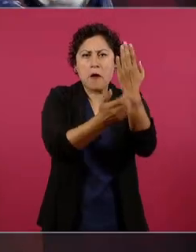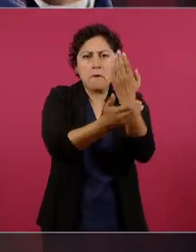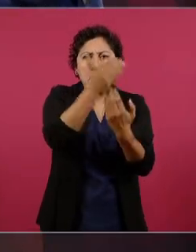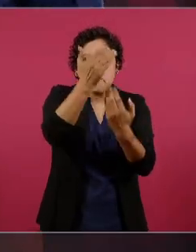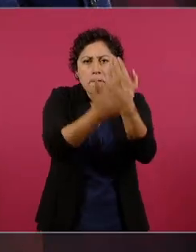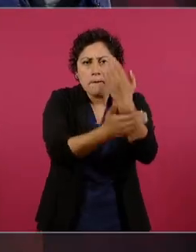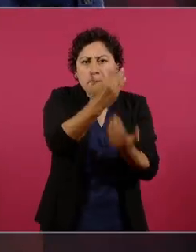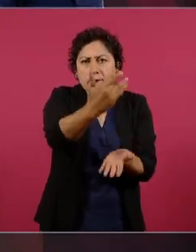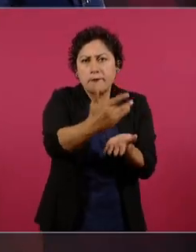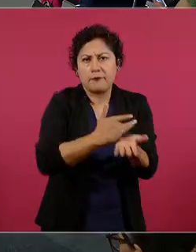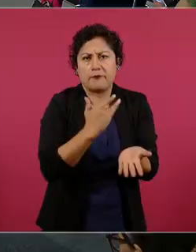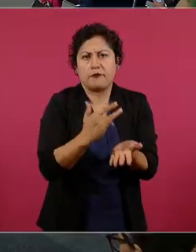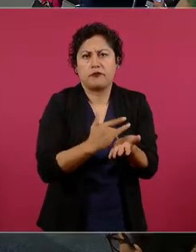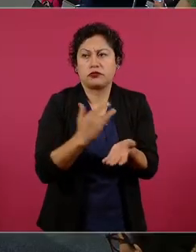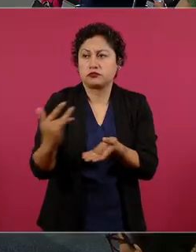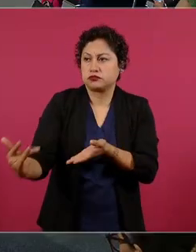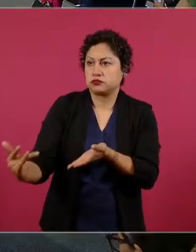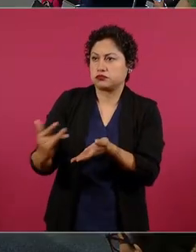El apoyo fue